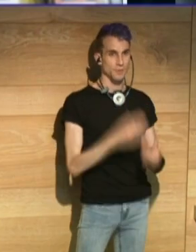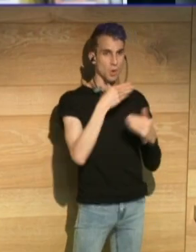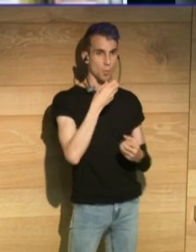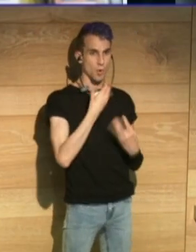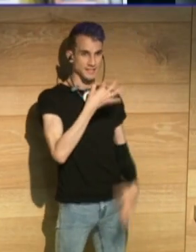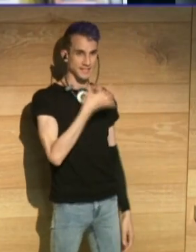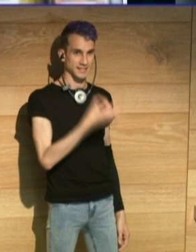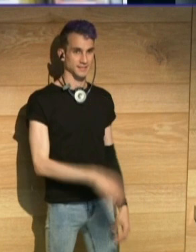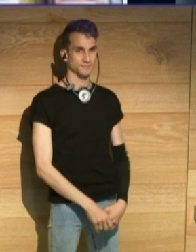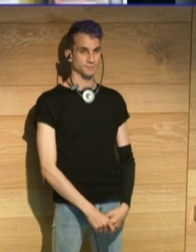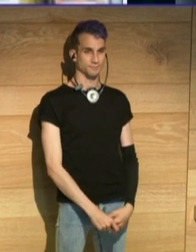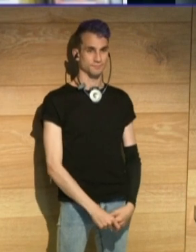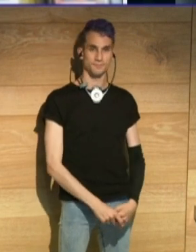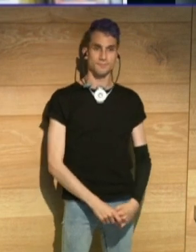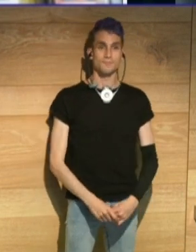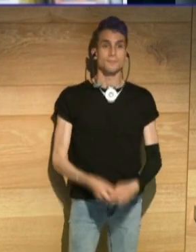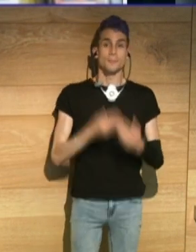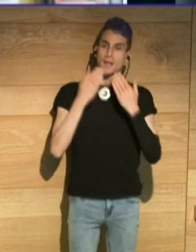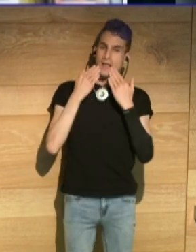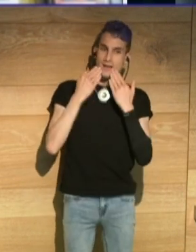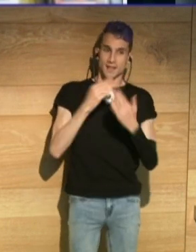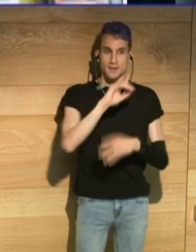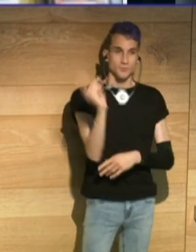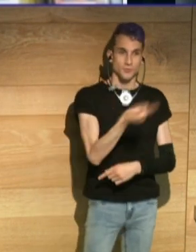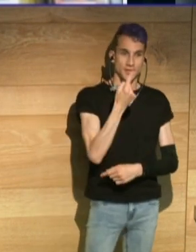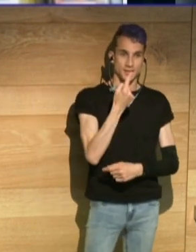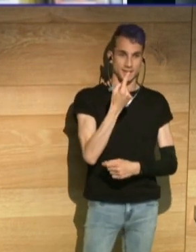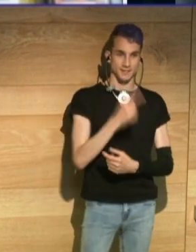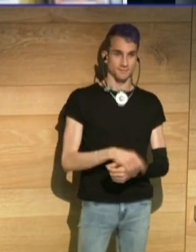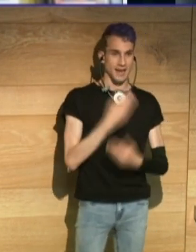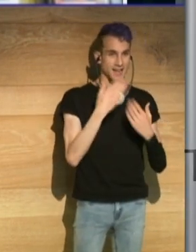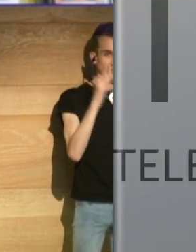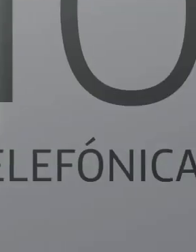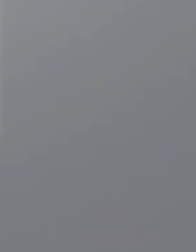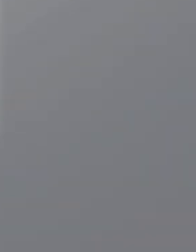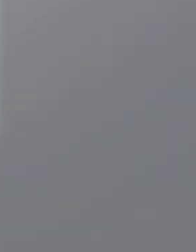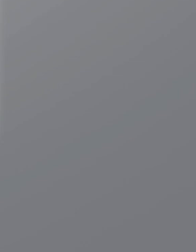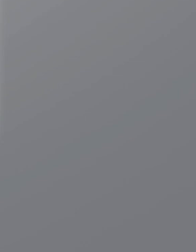Grazie. Muchas gracias a todos ustedes. Gracias. Adiós.